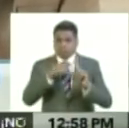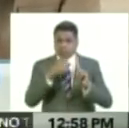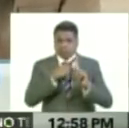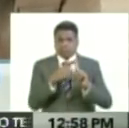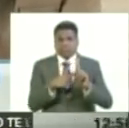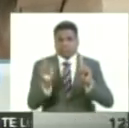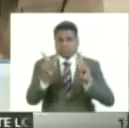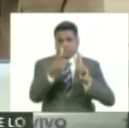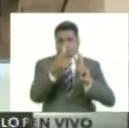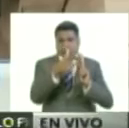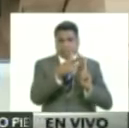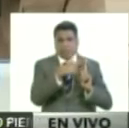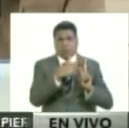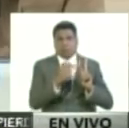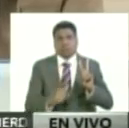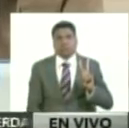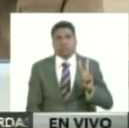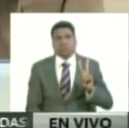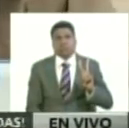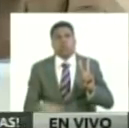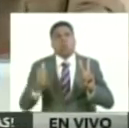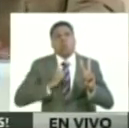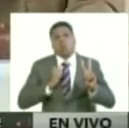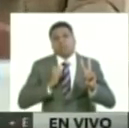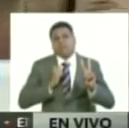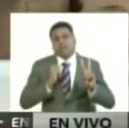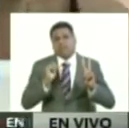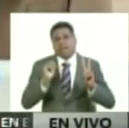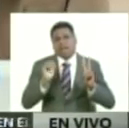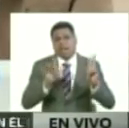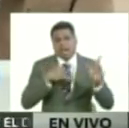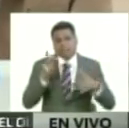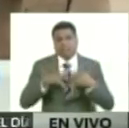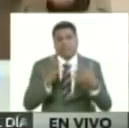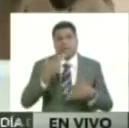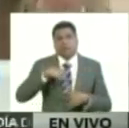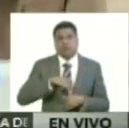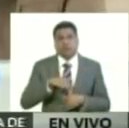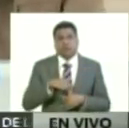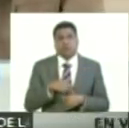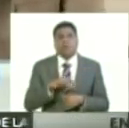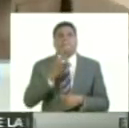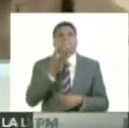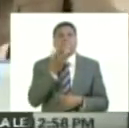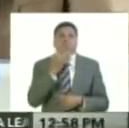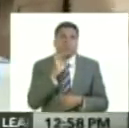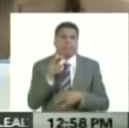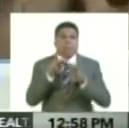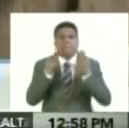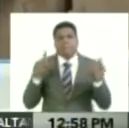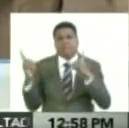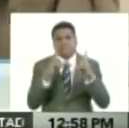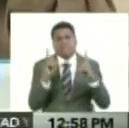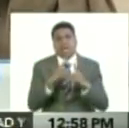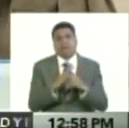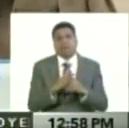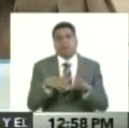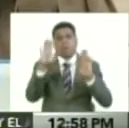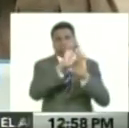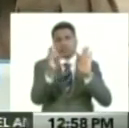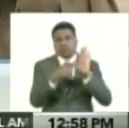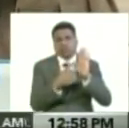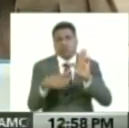evento violatorio de las leyes de la Constitución no tienen que ver con la mesa de diálogo. Por el contrario, tienen que ver con la Constitución